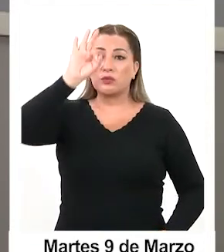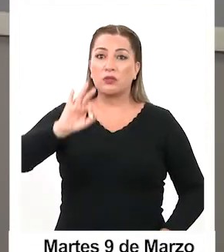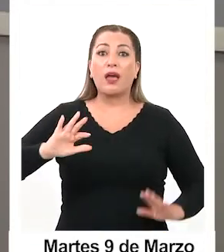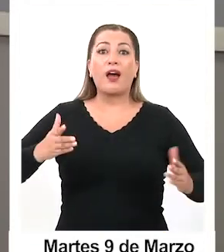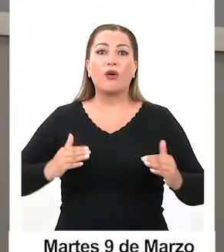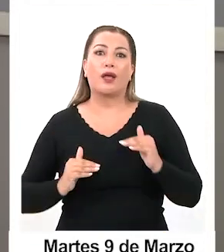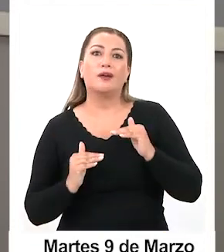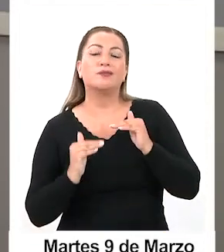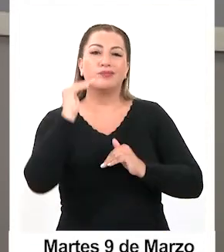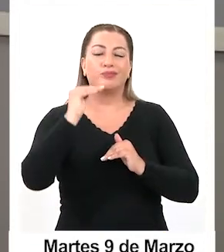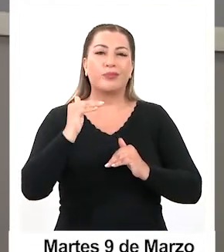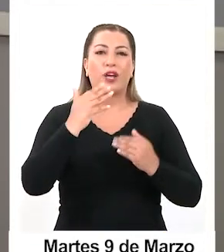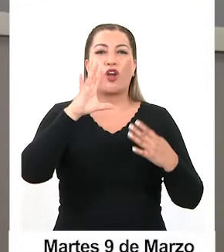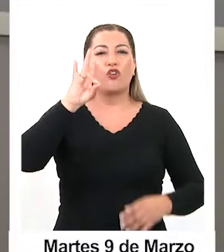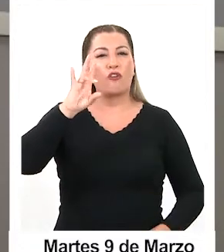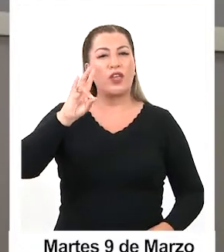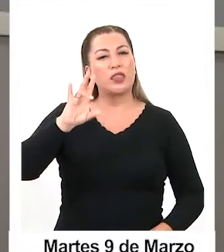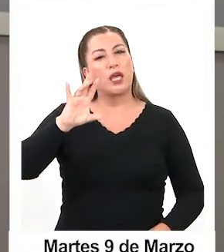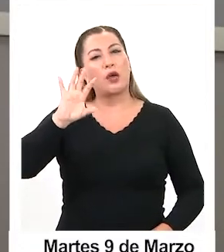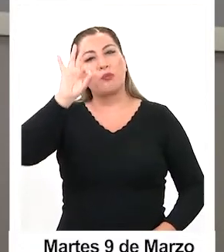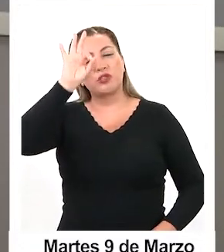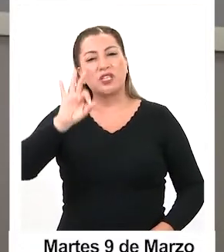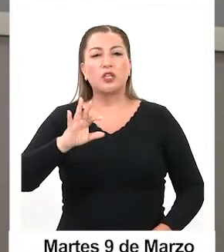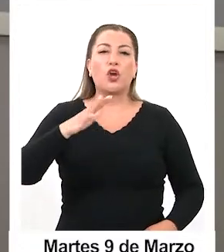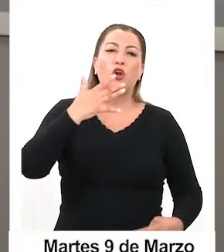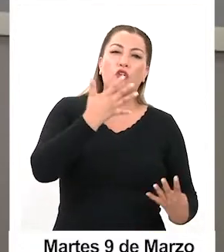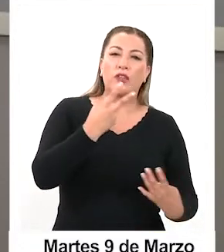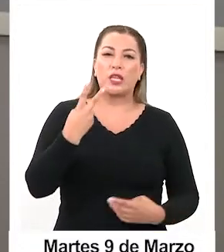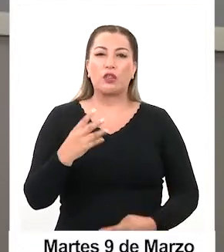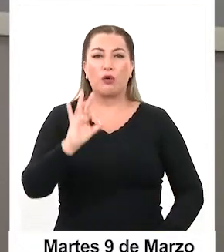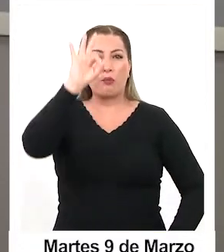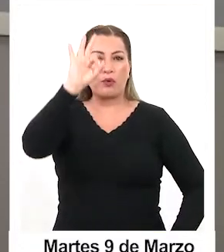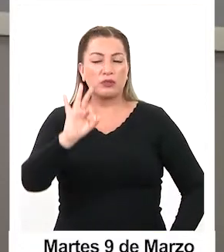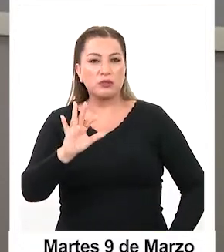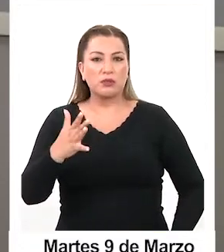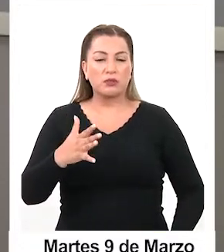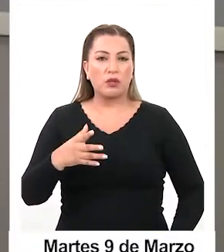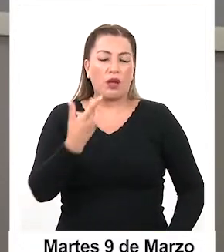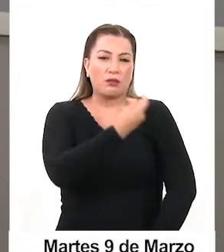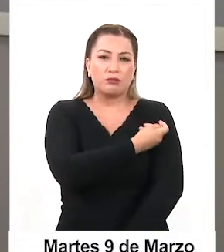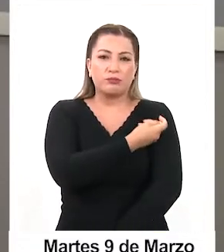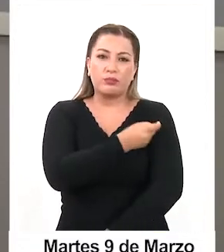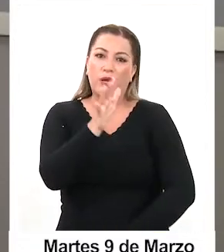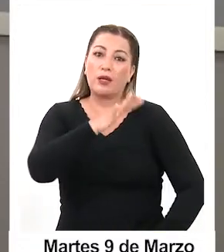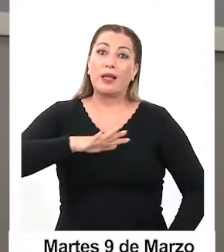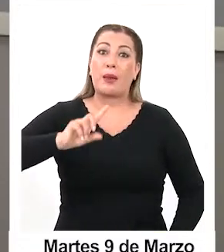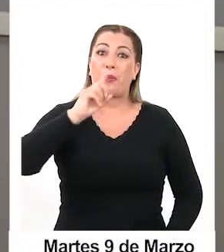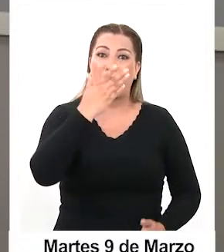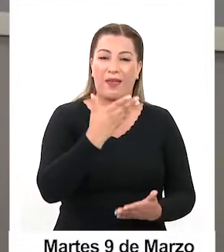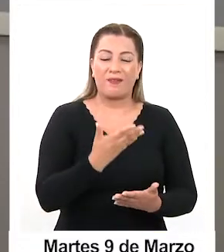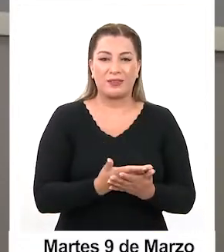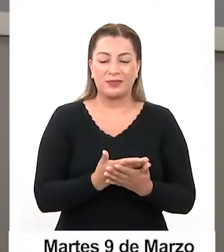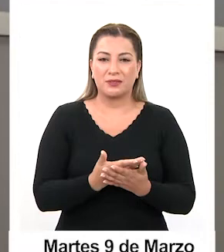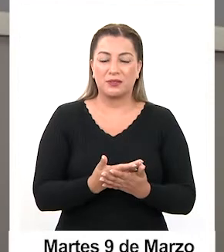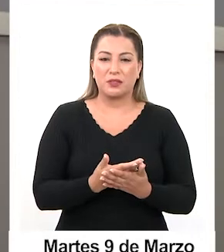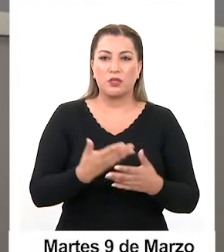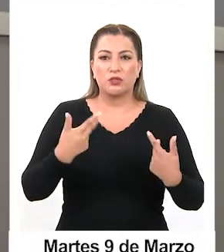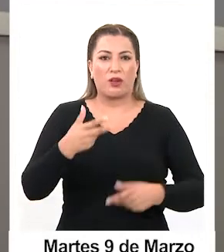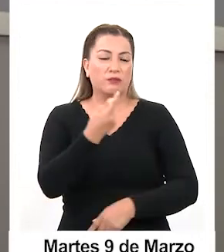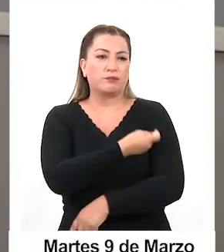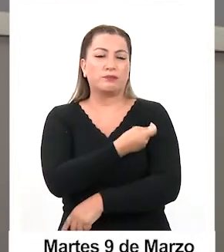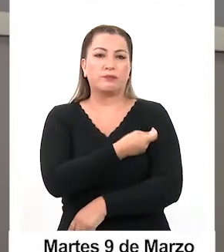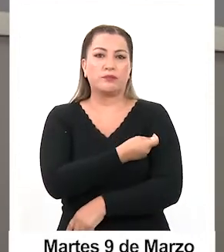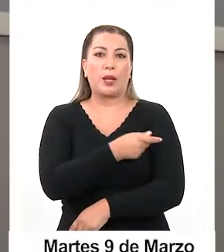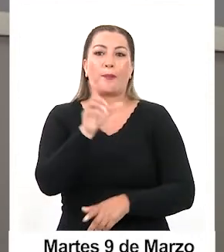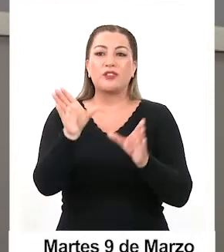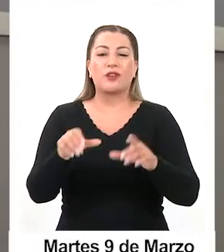del 90%, 92, 93% de cobertura en lo que es el esquema primario. Estamos vacunando hoy día a grupos etarios